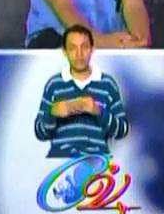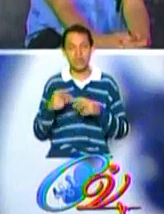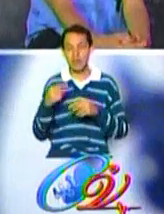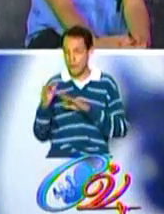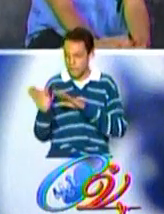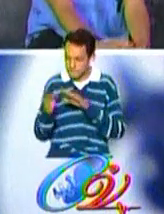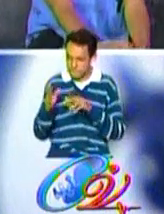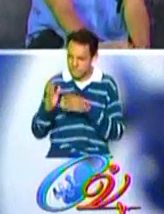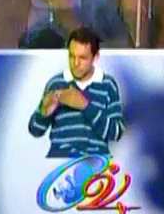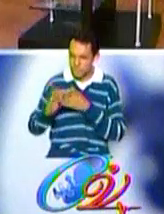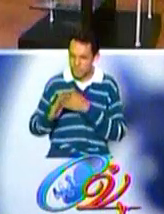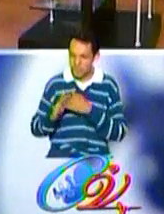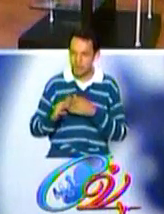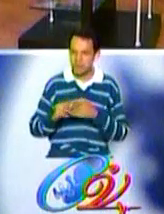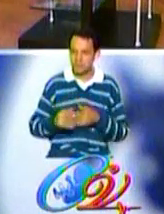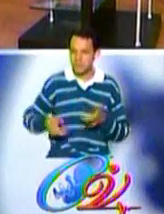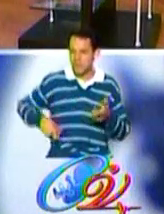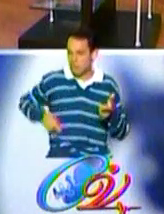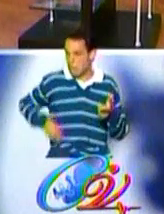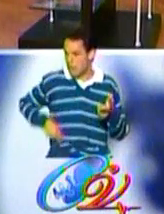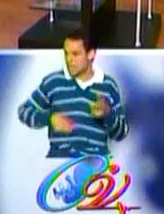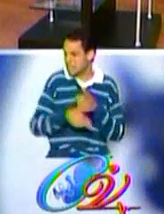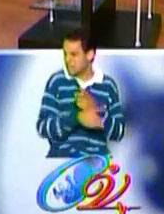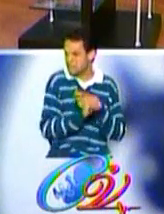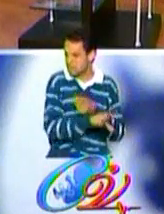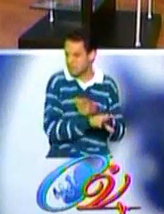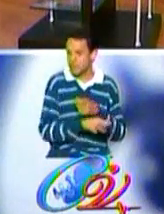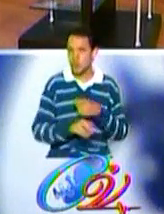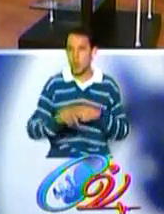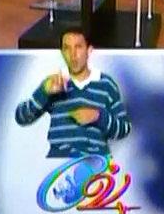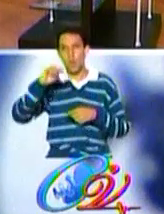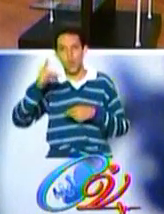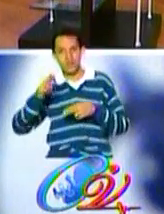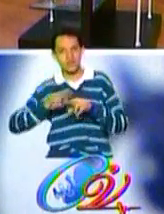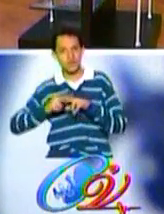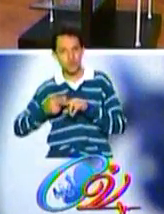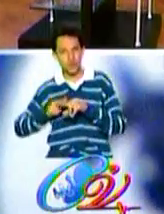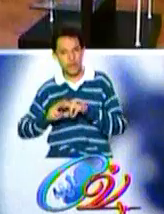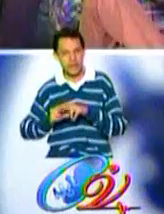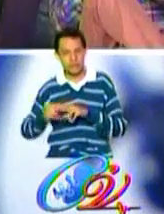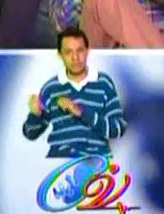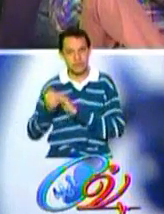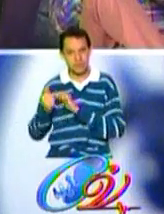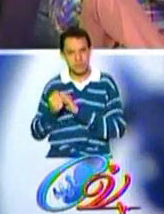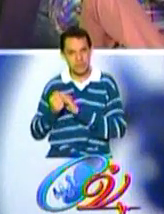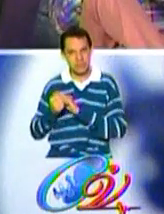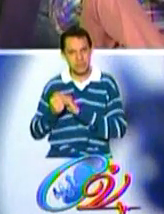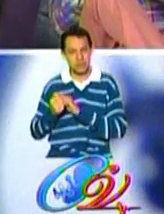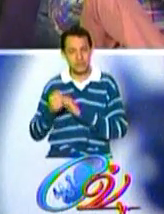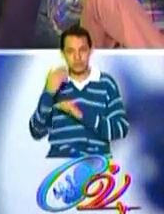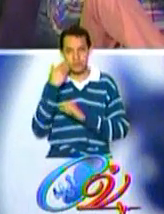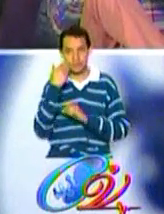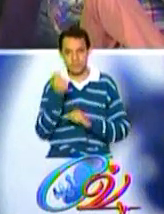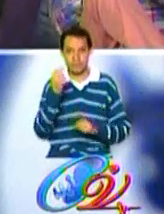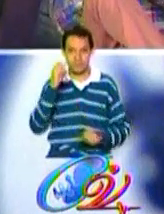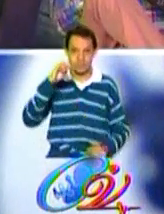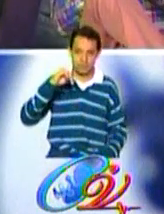de eso de pesticidas, ustedes recuerdan que otra de mis sobrinas que comparte con nosotros este set, que es Marta